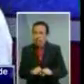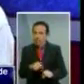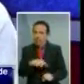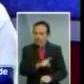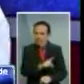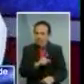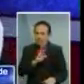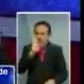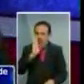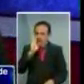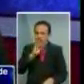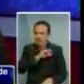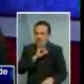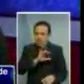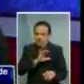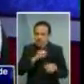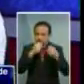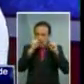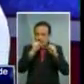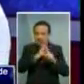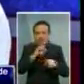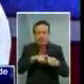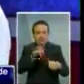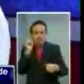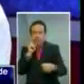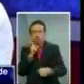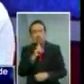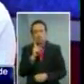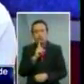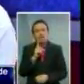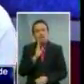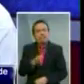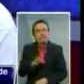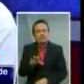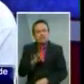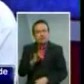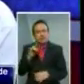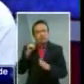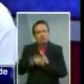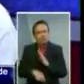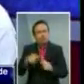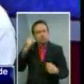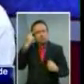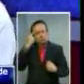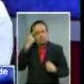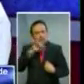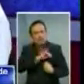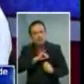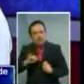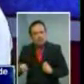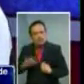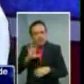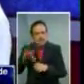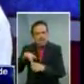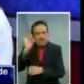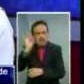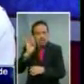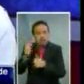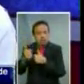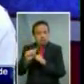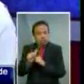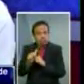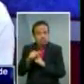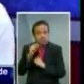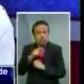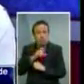de candidato, y una vez que salgamos electos, renunciamos. Esto no es así. Esta decisión viene de una profunda reflexión post-elecciones, después de una derrota tremenda que hemos tenido